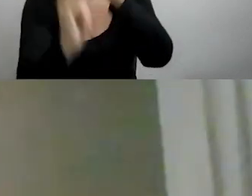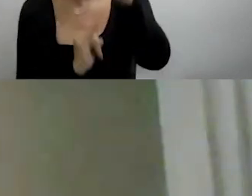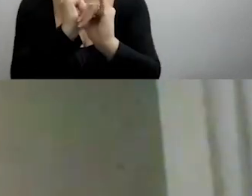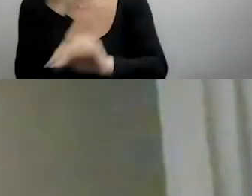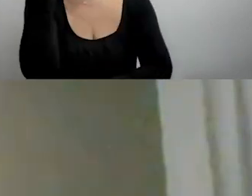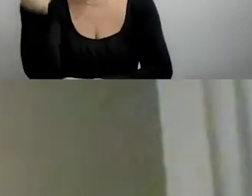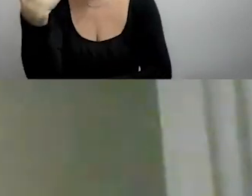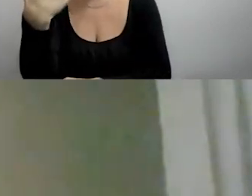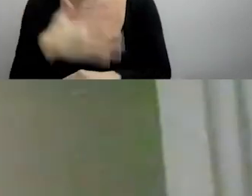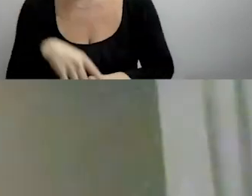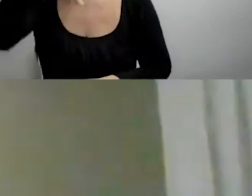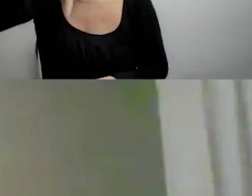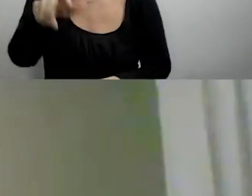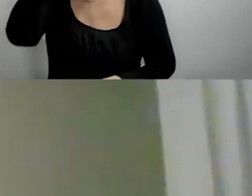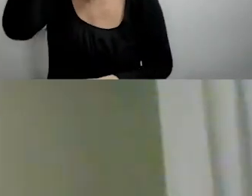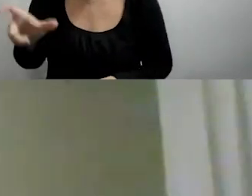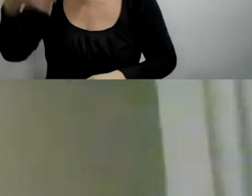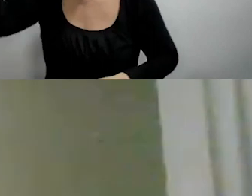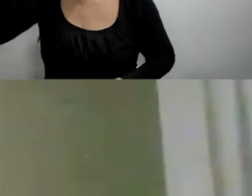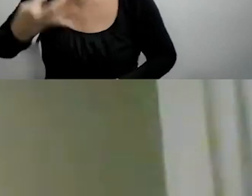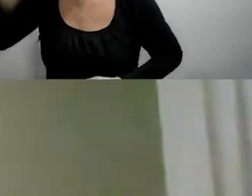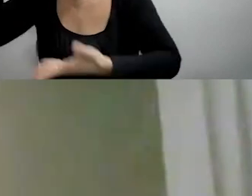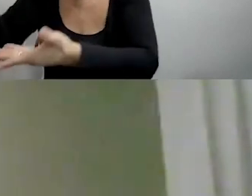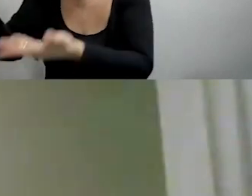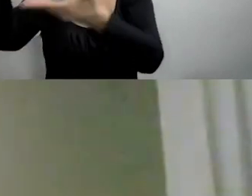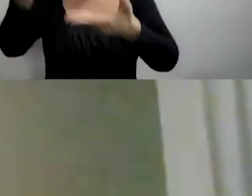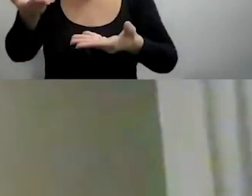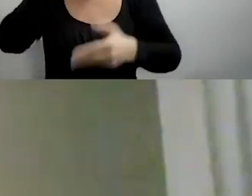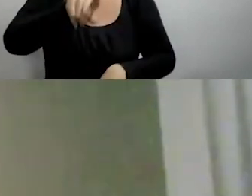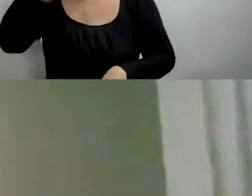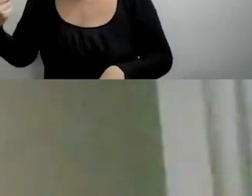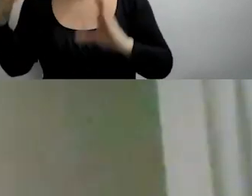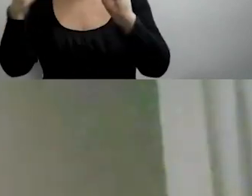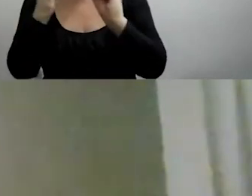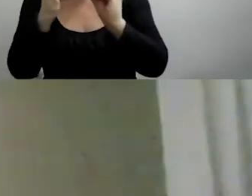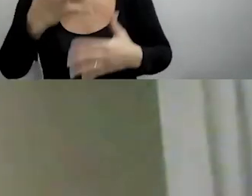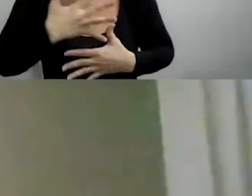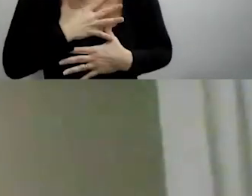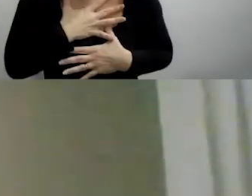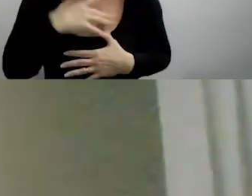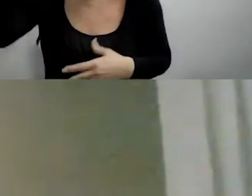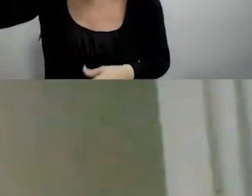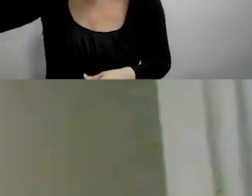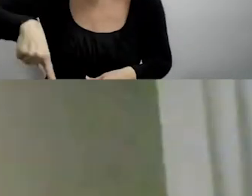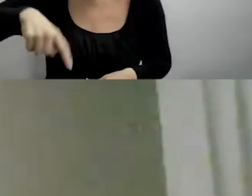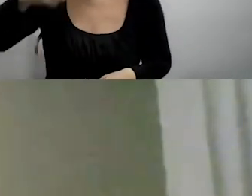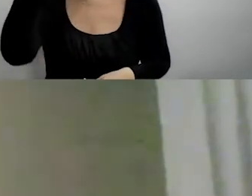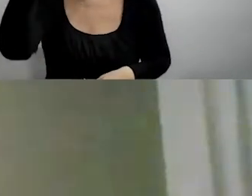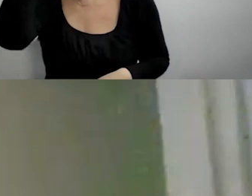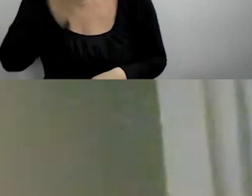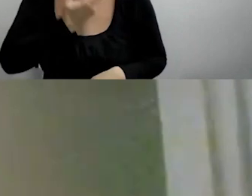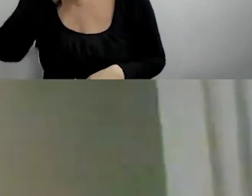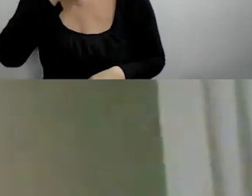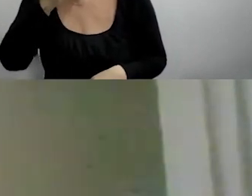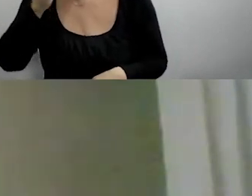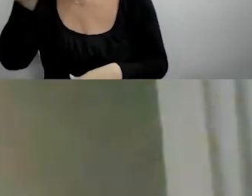Y hoy como invitado tenemos también a otro compañero y tan querido de la casa, también del sector de capacitación de AFIP, nuestro